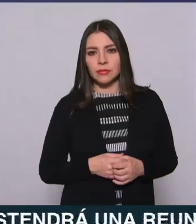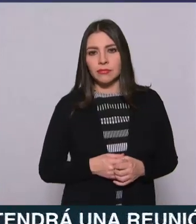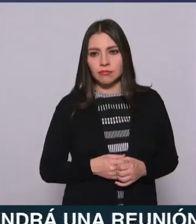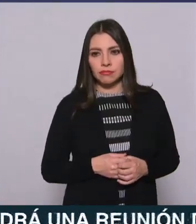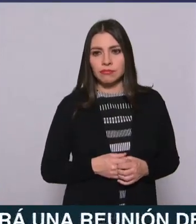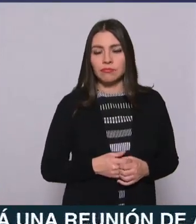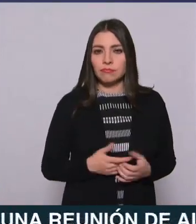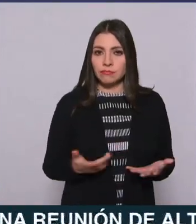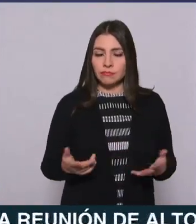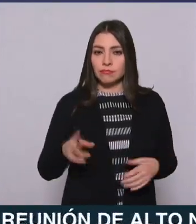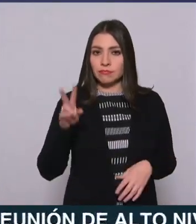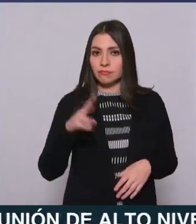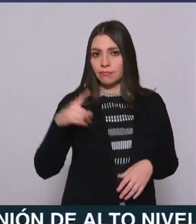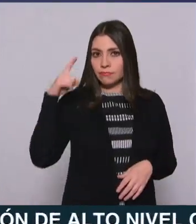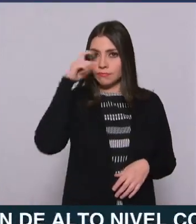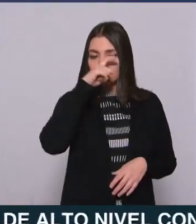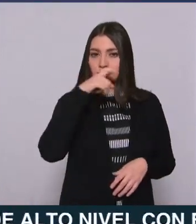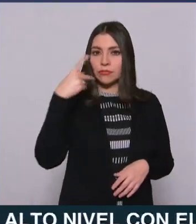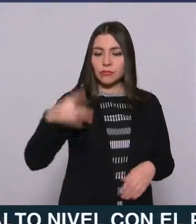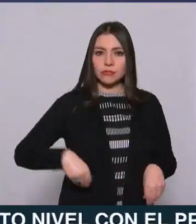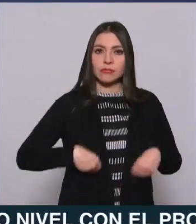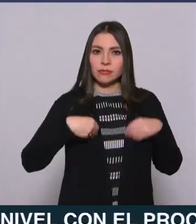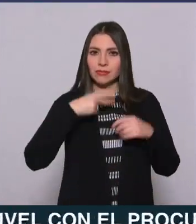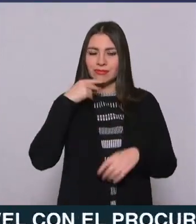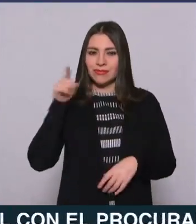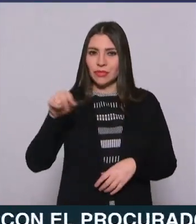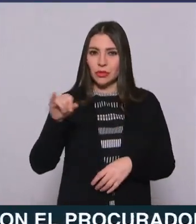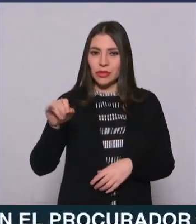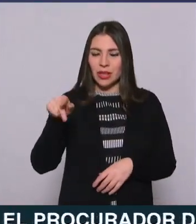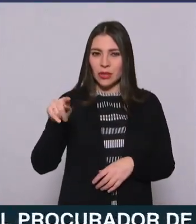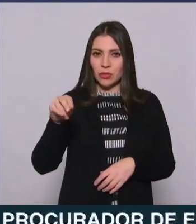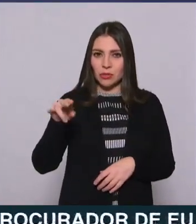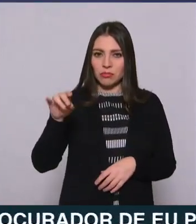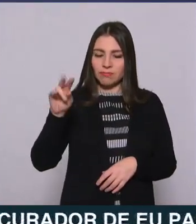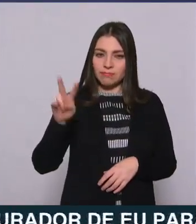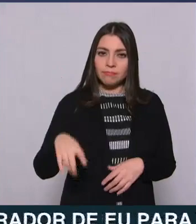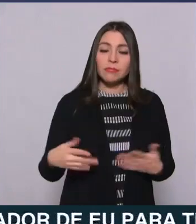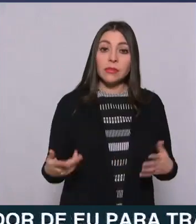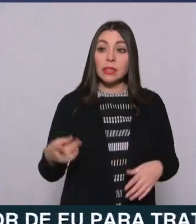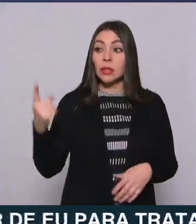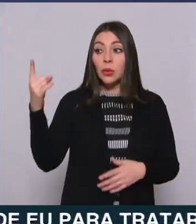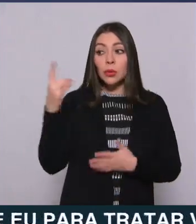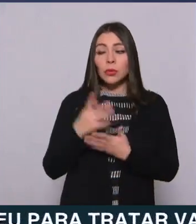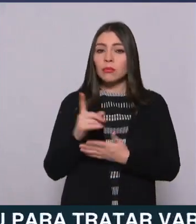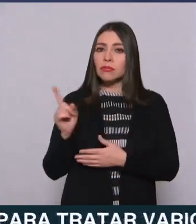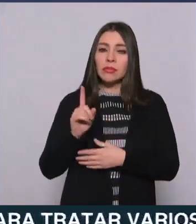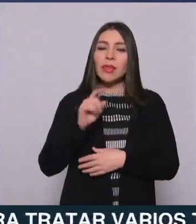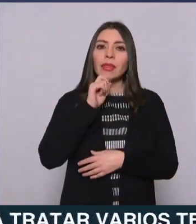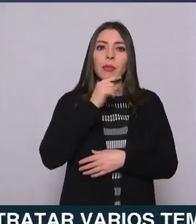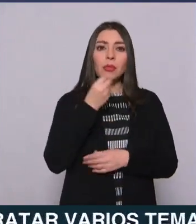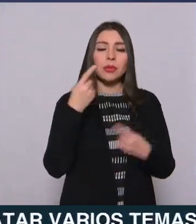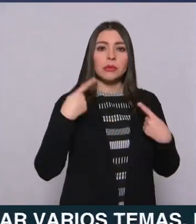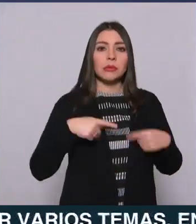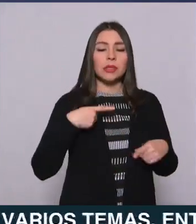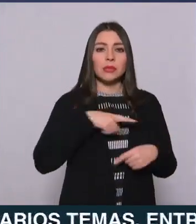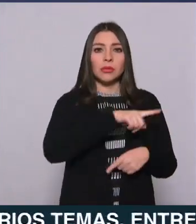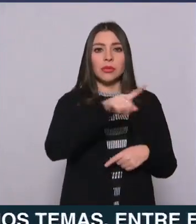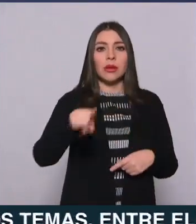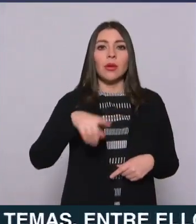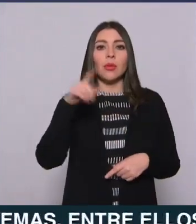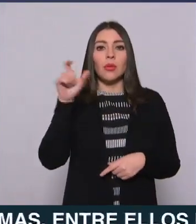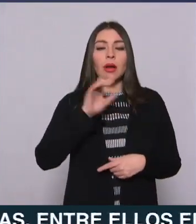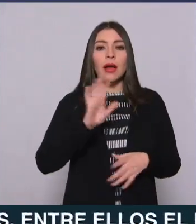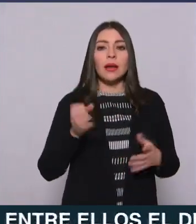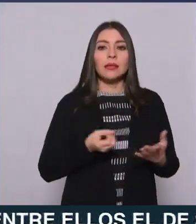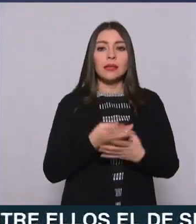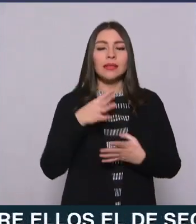Vaya reto que enfrenta José Antonio, y no solo él, también todas aquellas personas que se encuentran ante un proceso de reinserción social, proceso que se